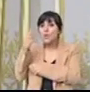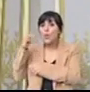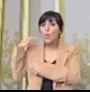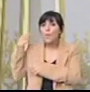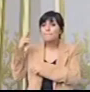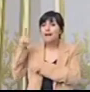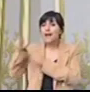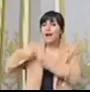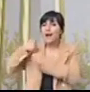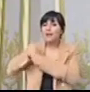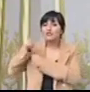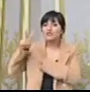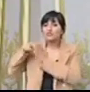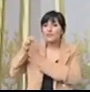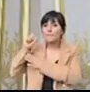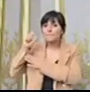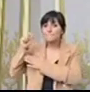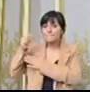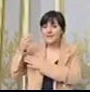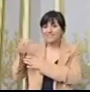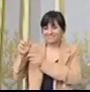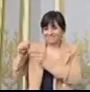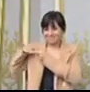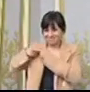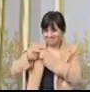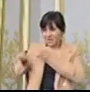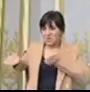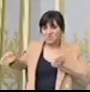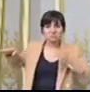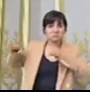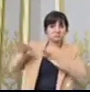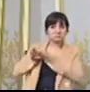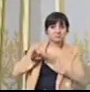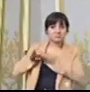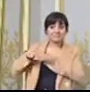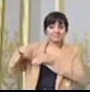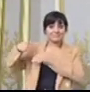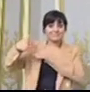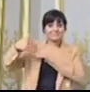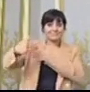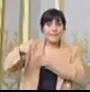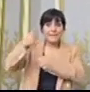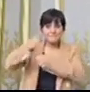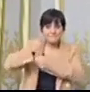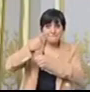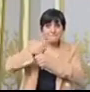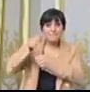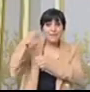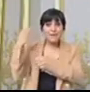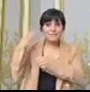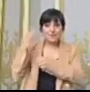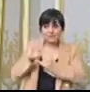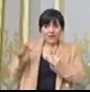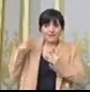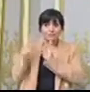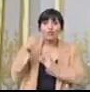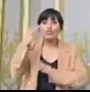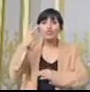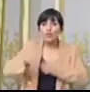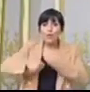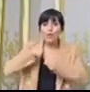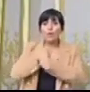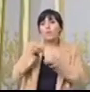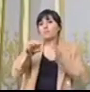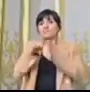2020. El próximo 21 de marzo estamos cumpliendo 2 años. Es decir, un niño